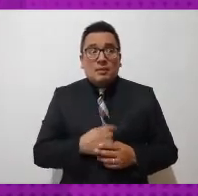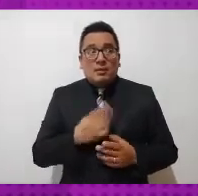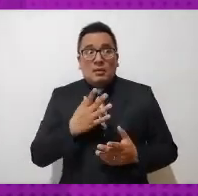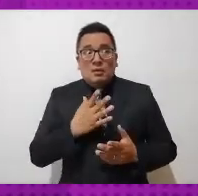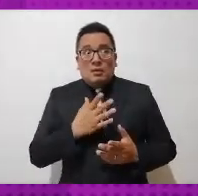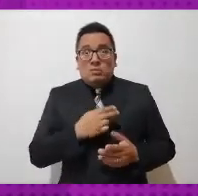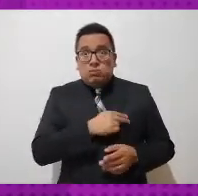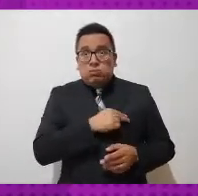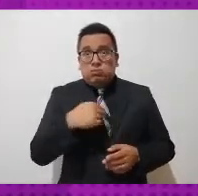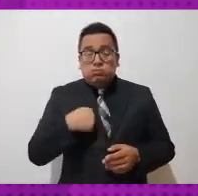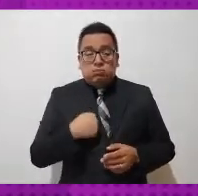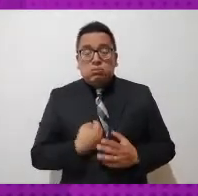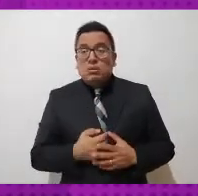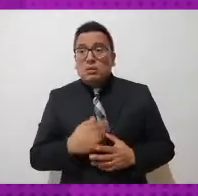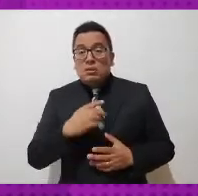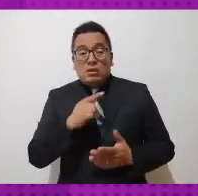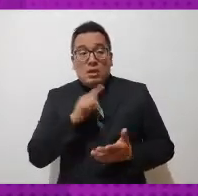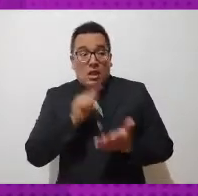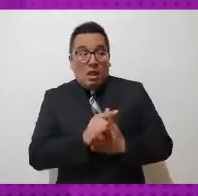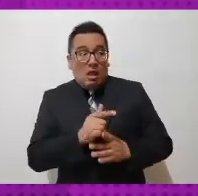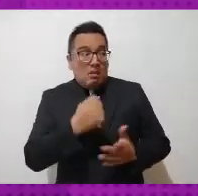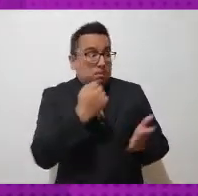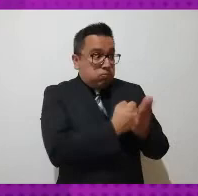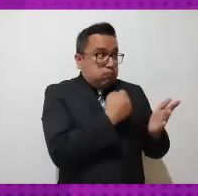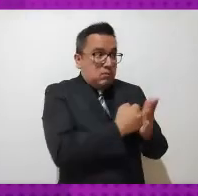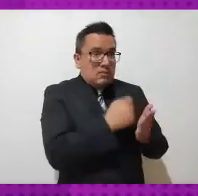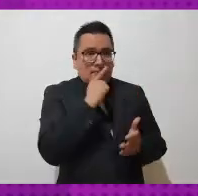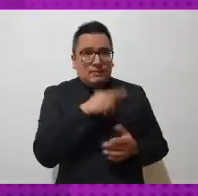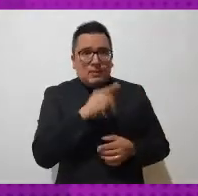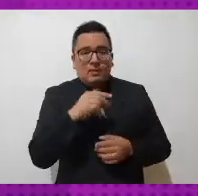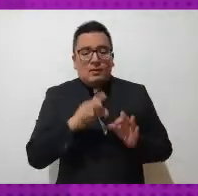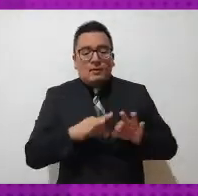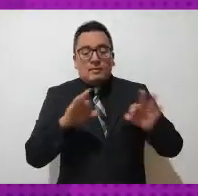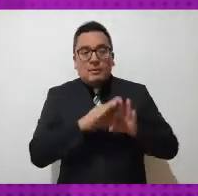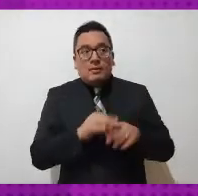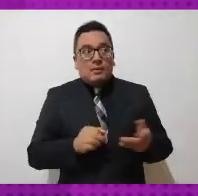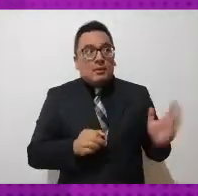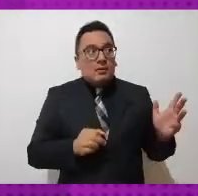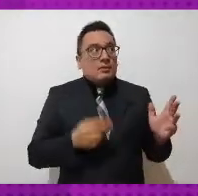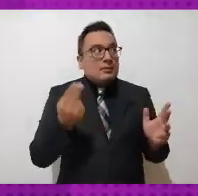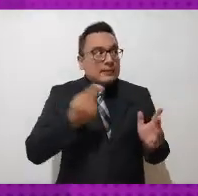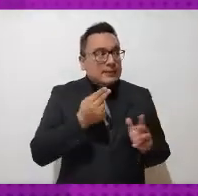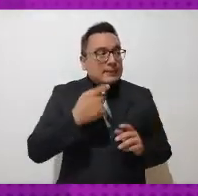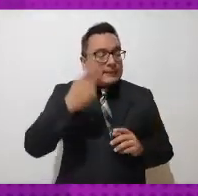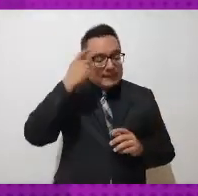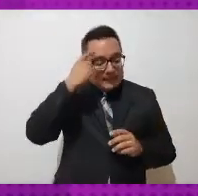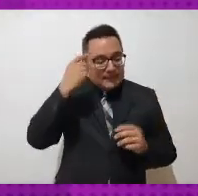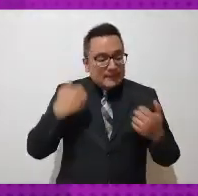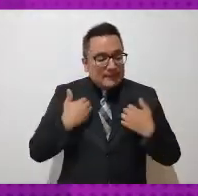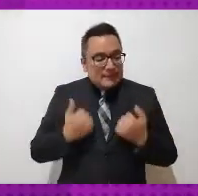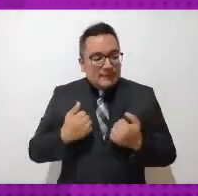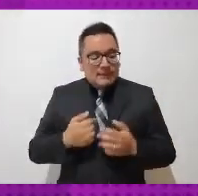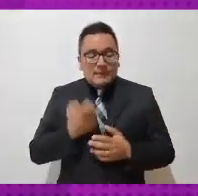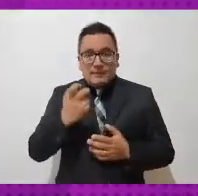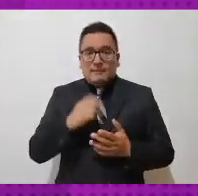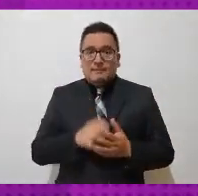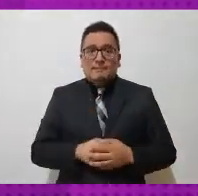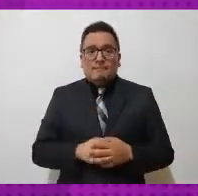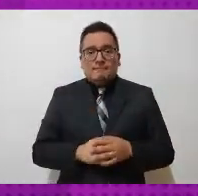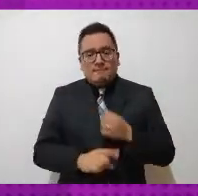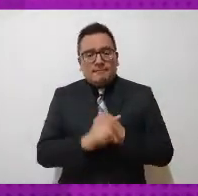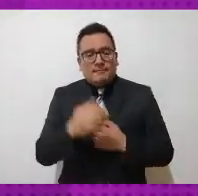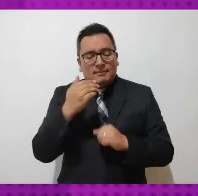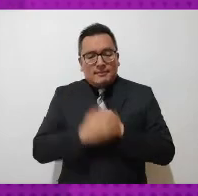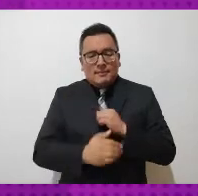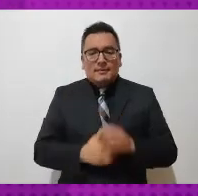coercitiva, es decir, no porque apliquemos la ley, sino que por conciencia de eso, una sociedad libre de violencia,